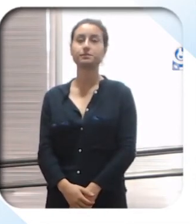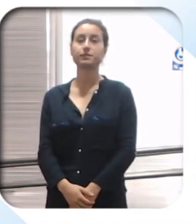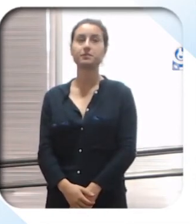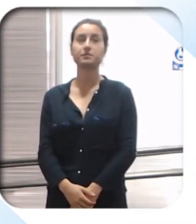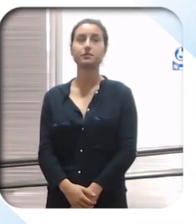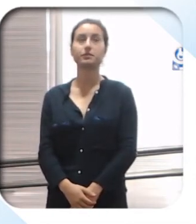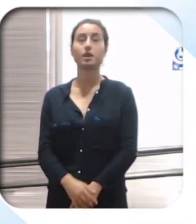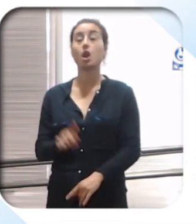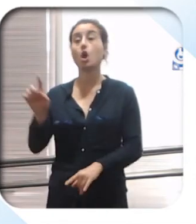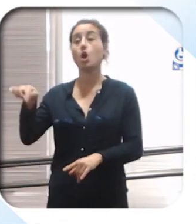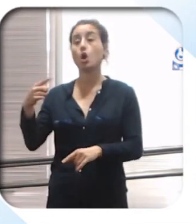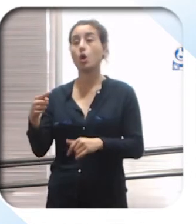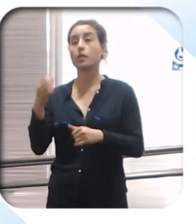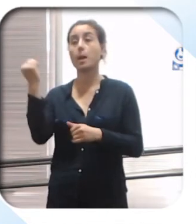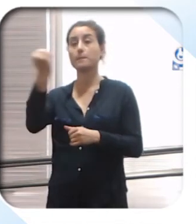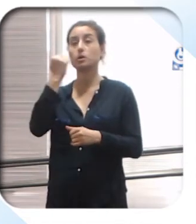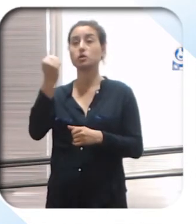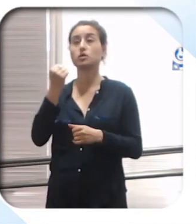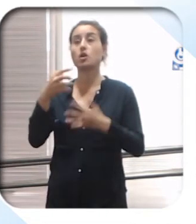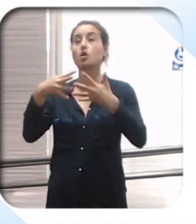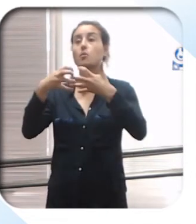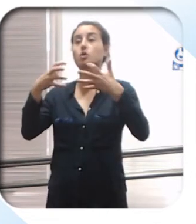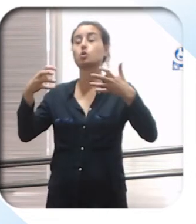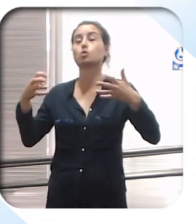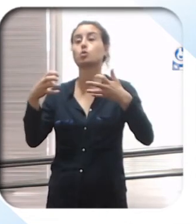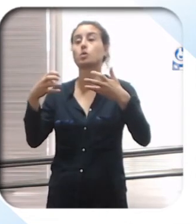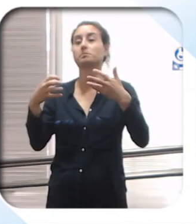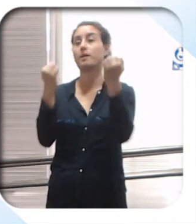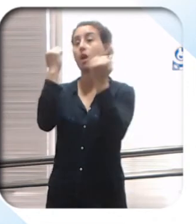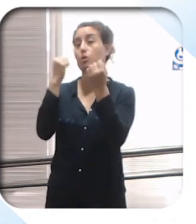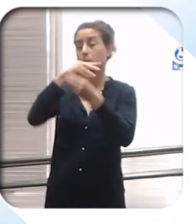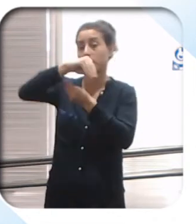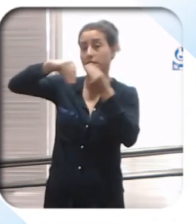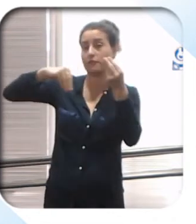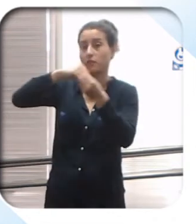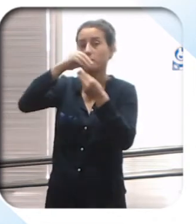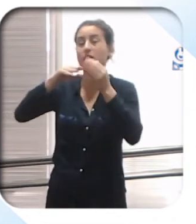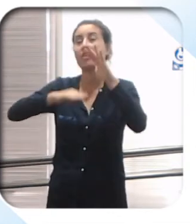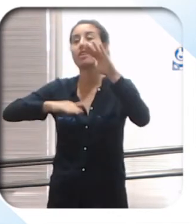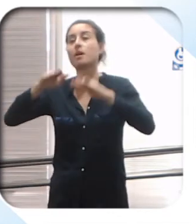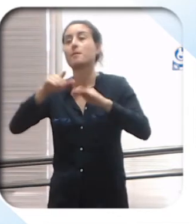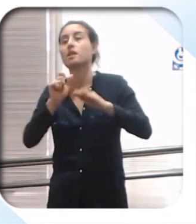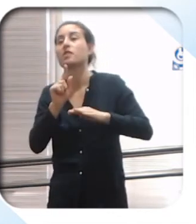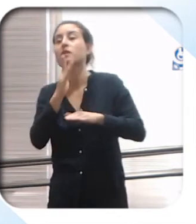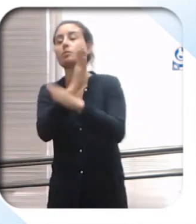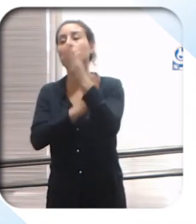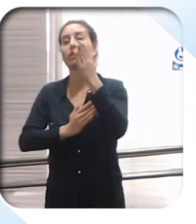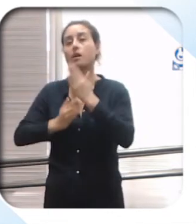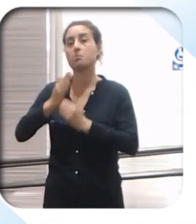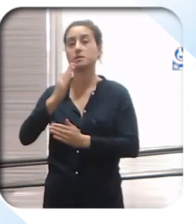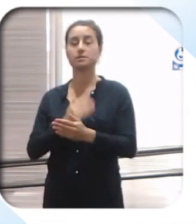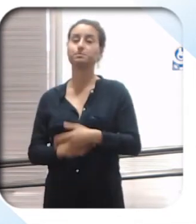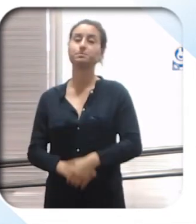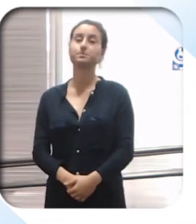Bueno, y lo otro importante, la estructura económica familiar. Bueno, dependiendo del tipo de discapacidad,